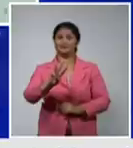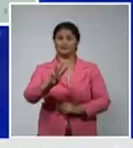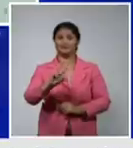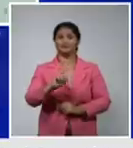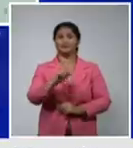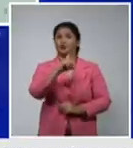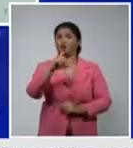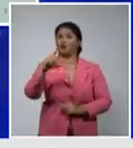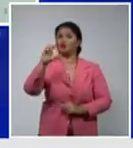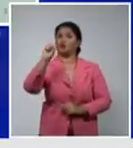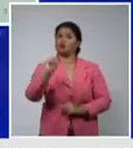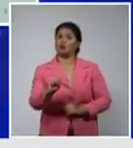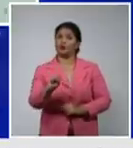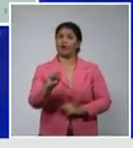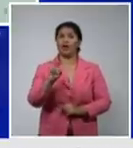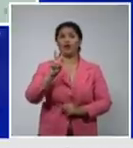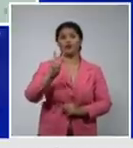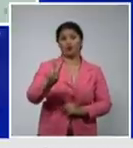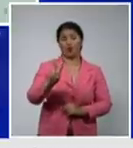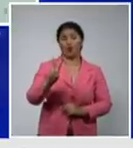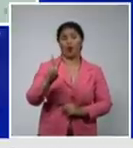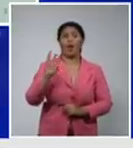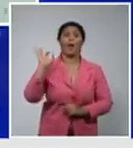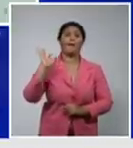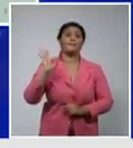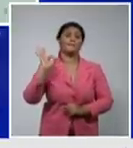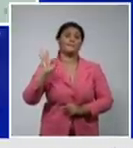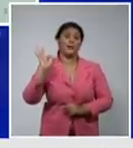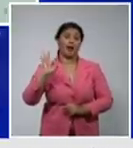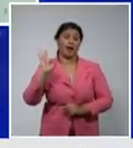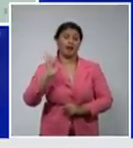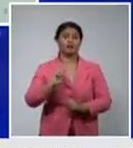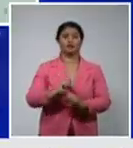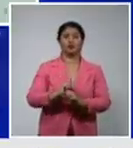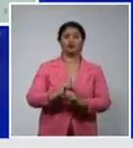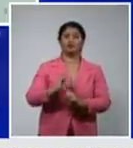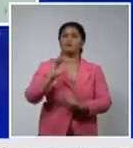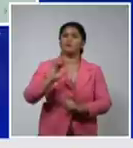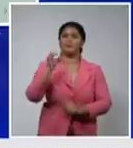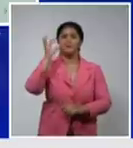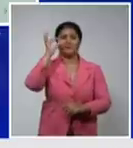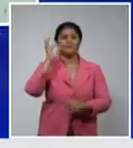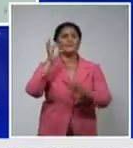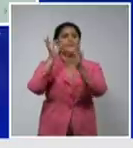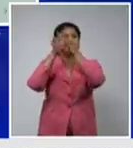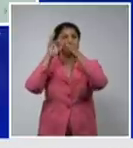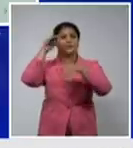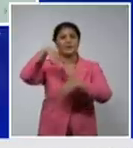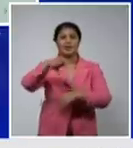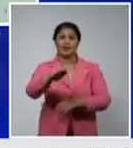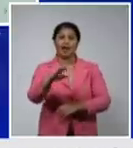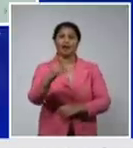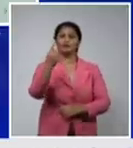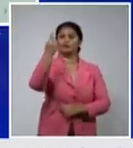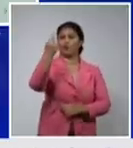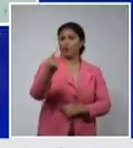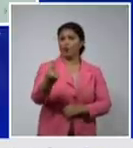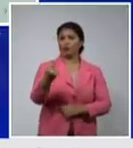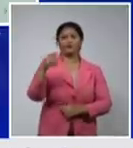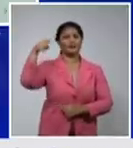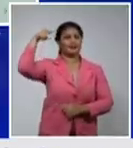del Sur con 2, Los Palacios, Viñales con 1 cada uno, Sandino, Minas de Matahambre y